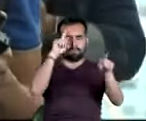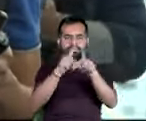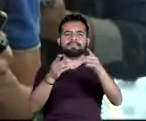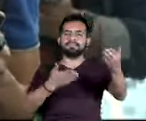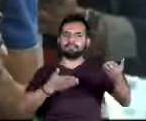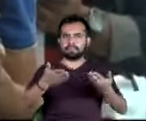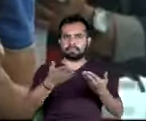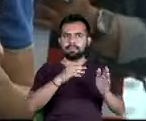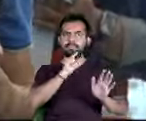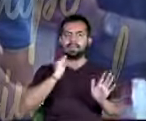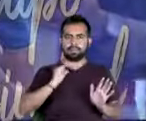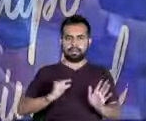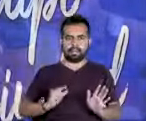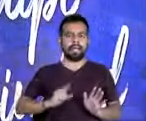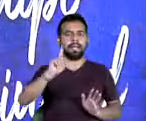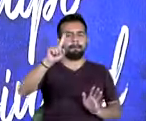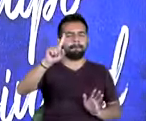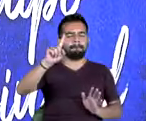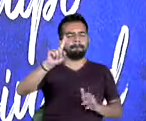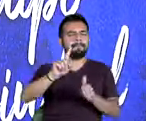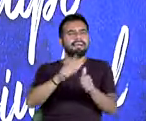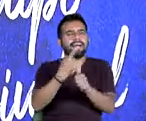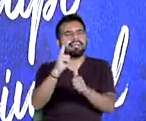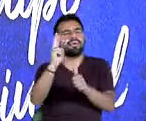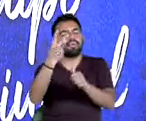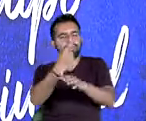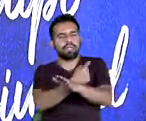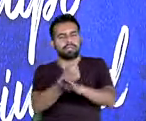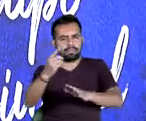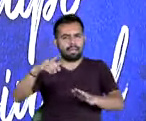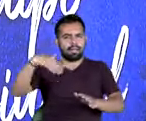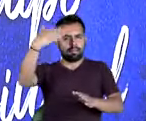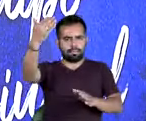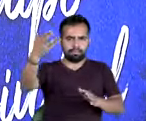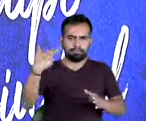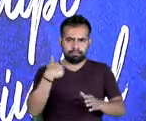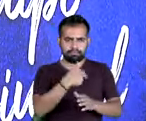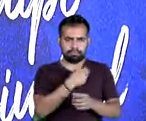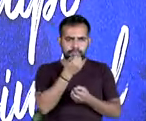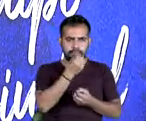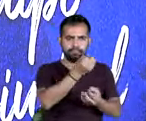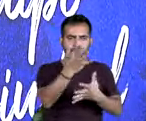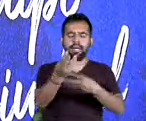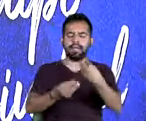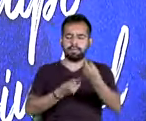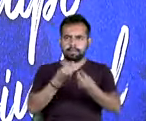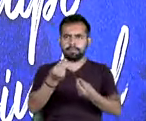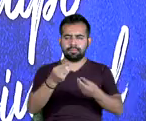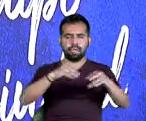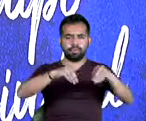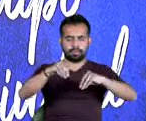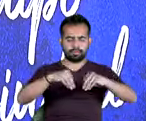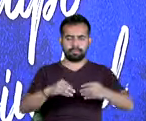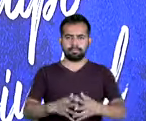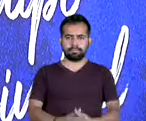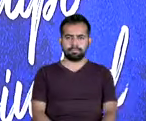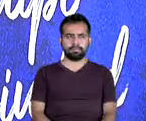detalles en las primeras informaciones que tengamos sobre el ámbito de movilidad.